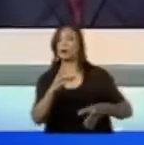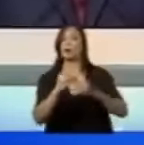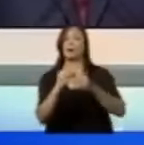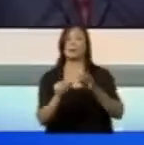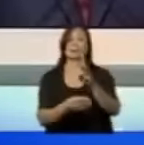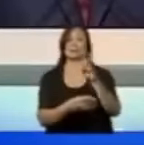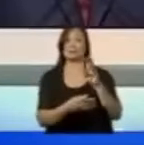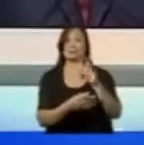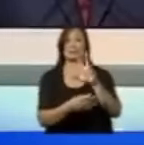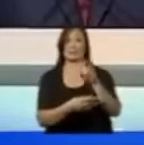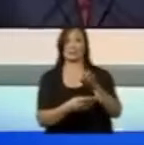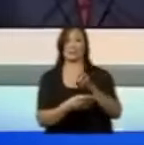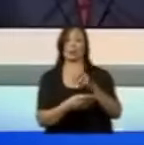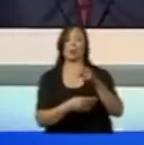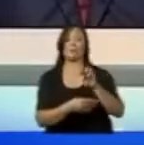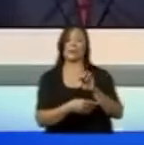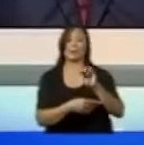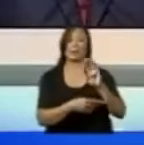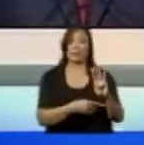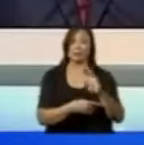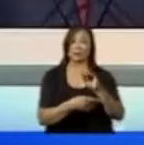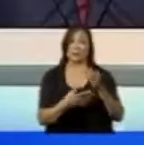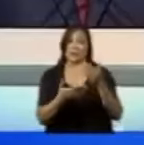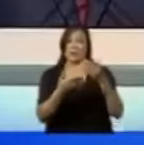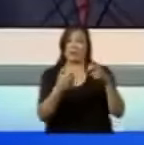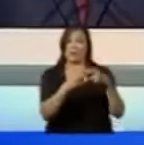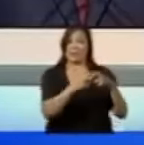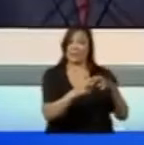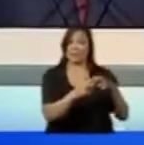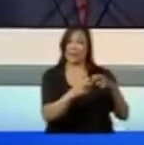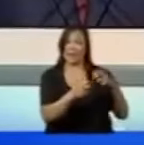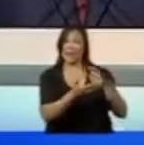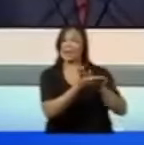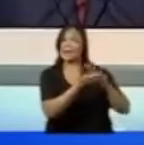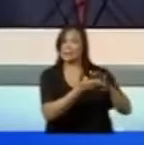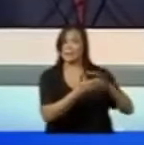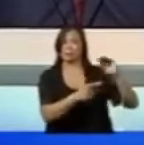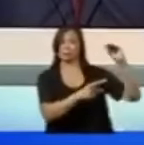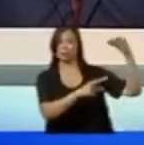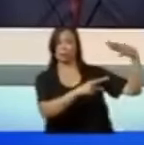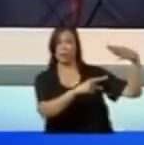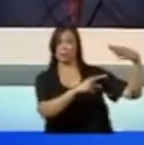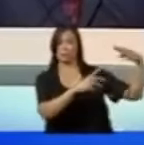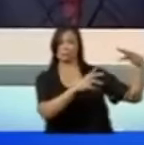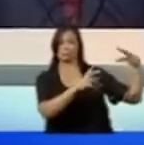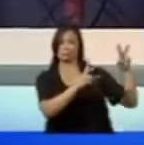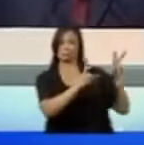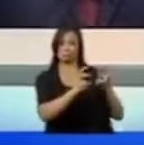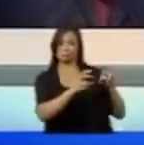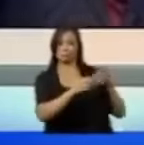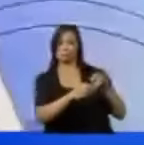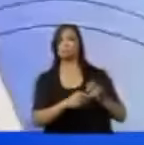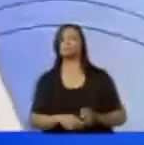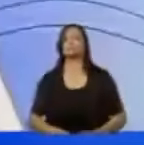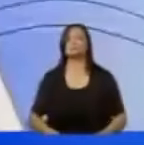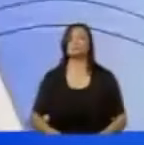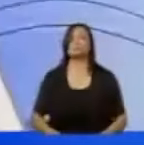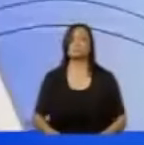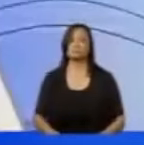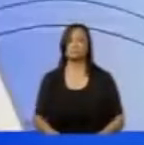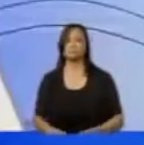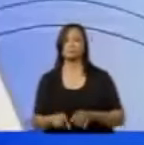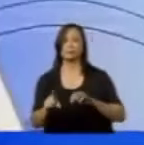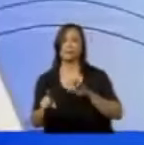agregado 630 megavatios de renovable solar como nunca antes en la República Dominicana. Gracias.